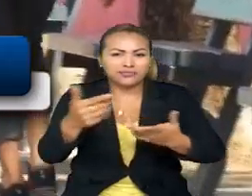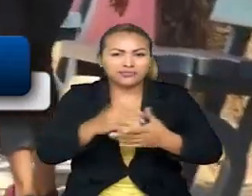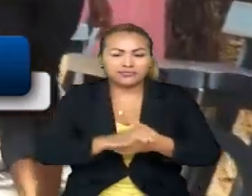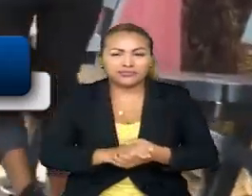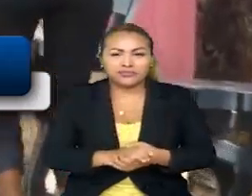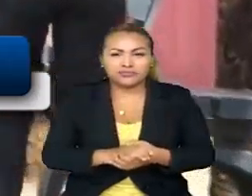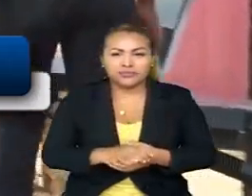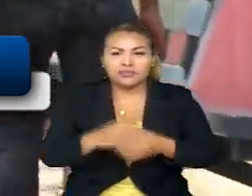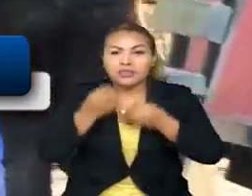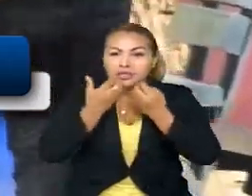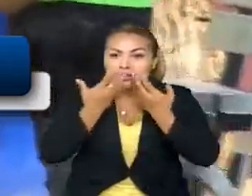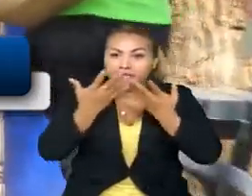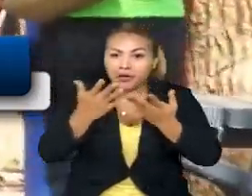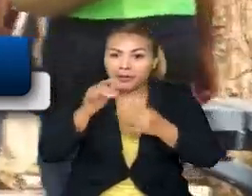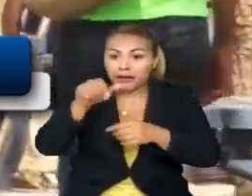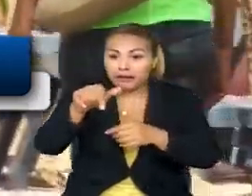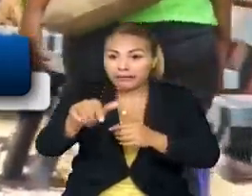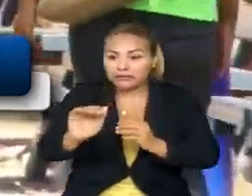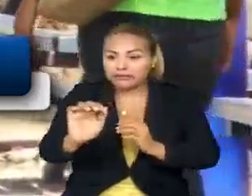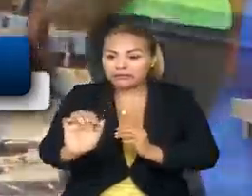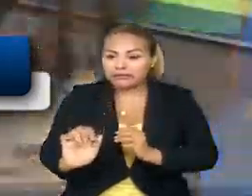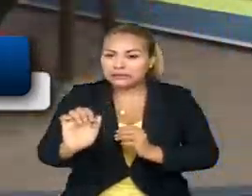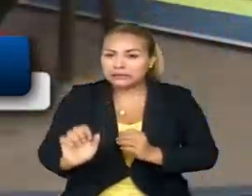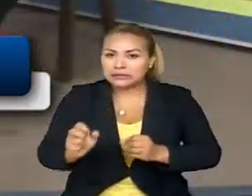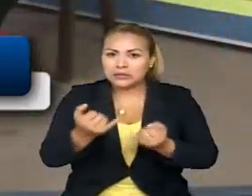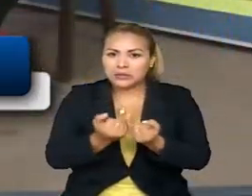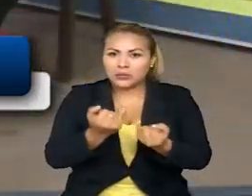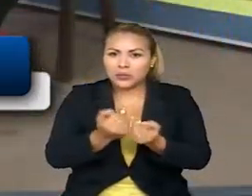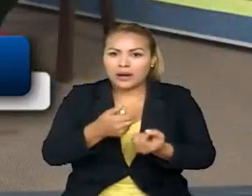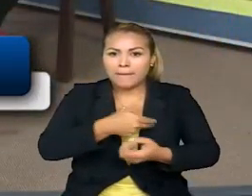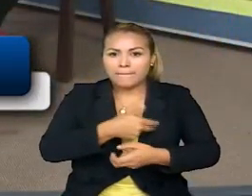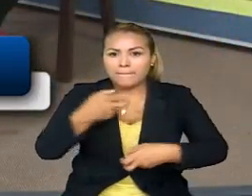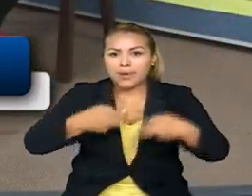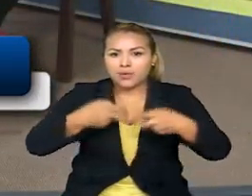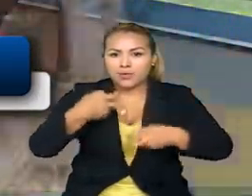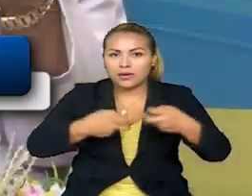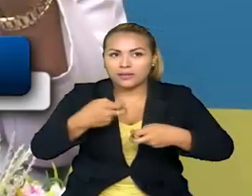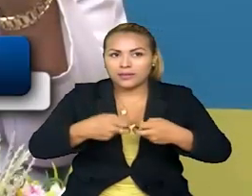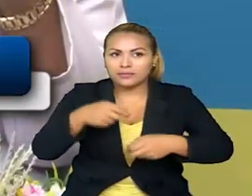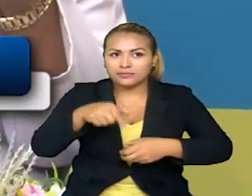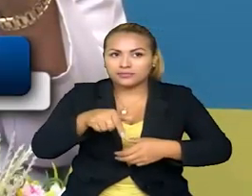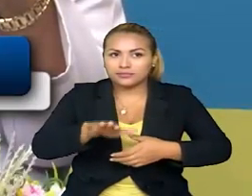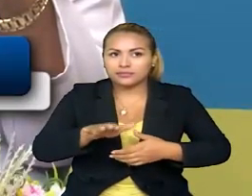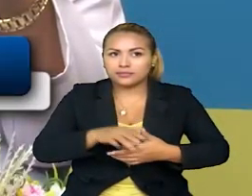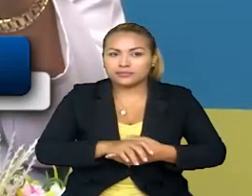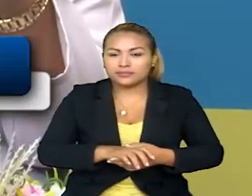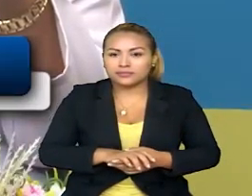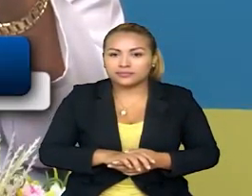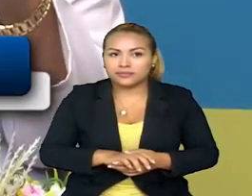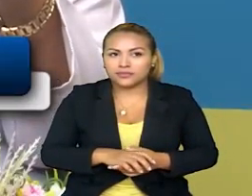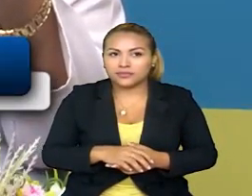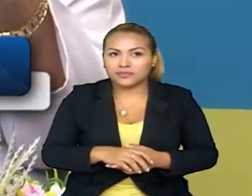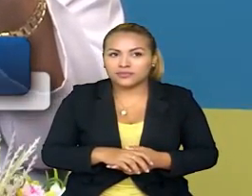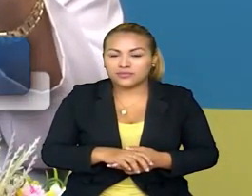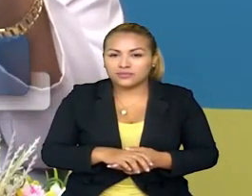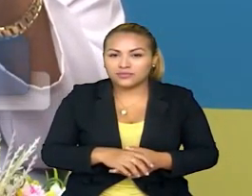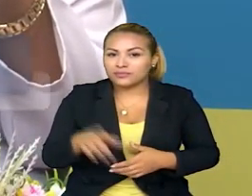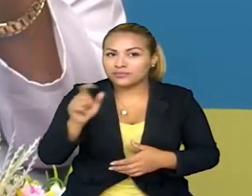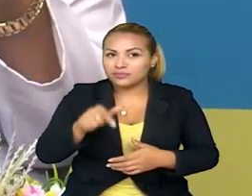quien nos dice a nosotros que hay un niño convulsionando quien saca a la mujer que está con dolores o que está sangrando embarazada